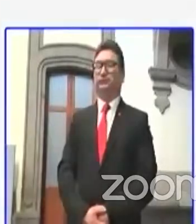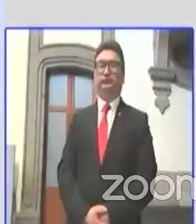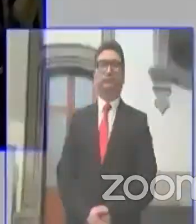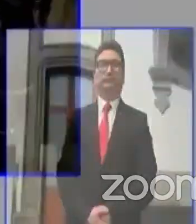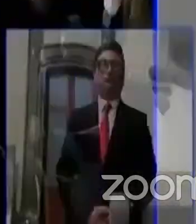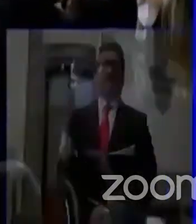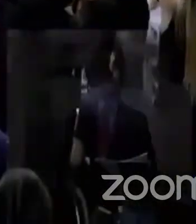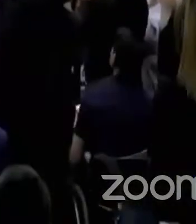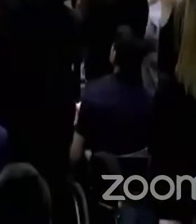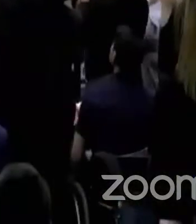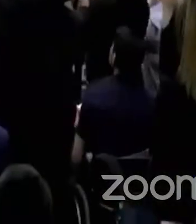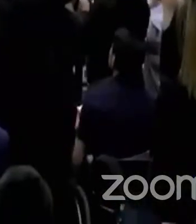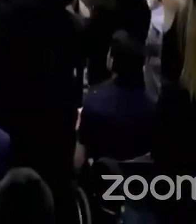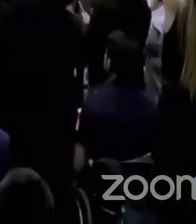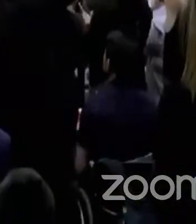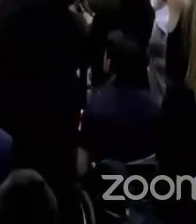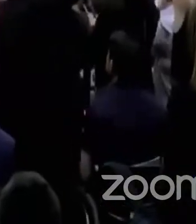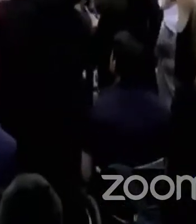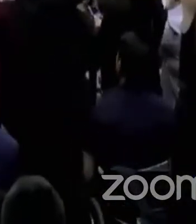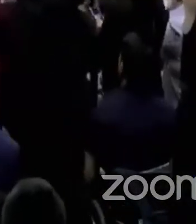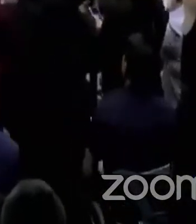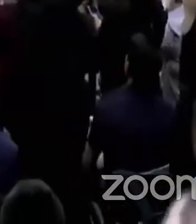derecha.